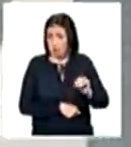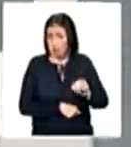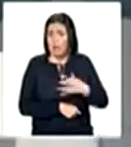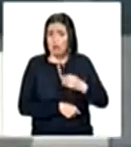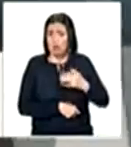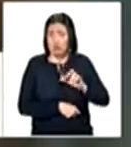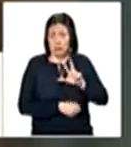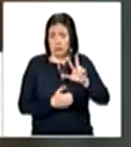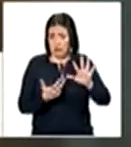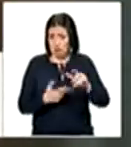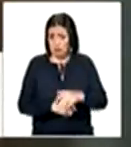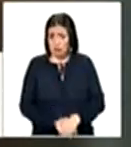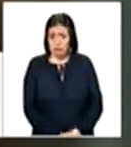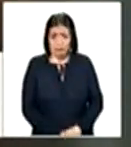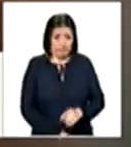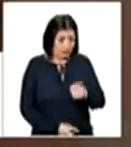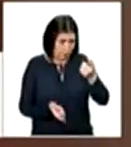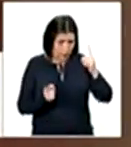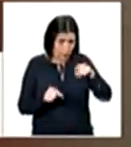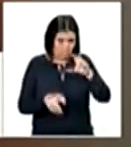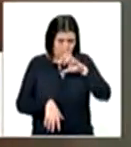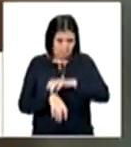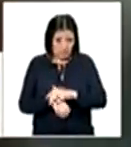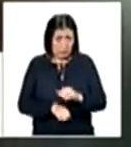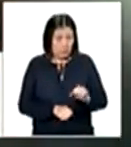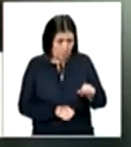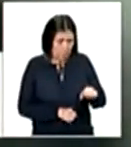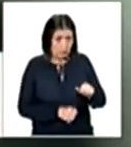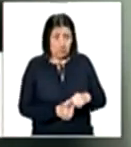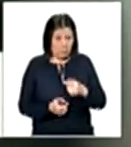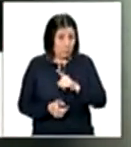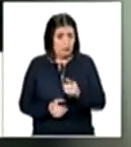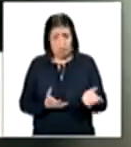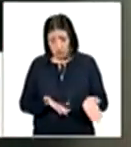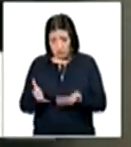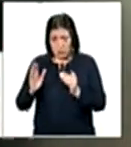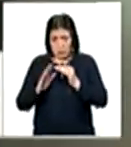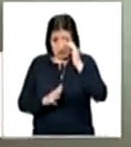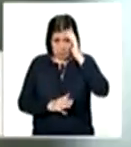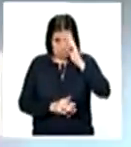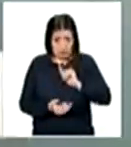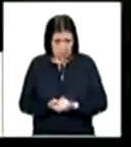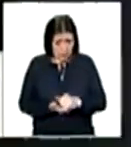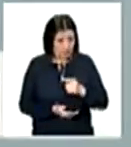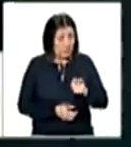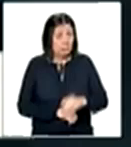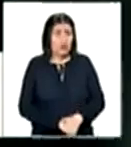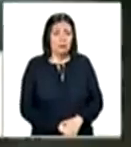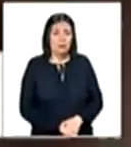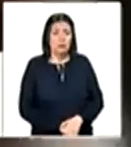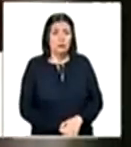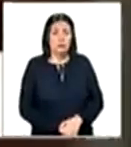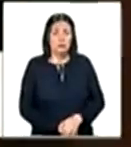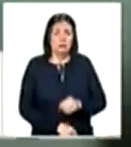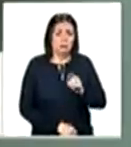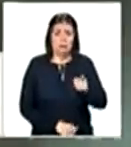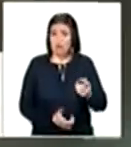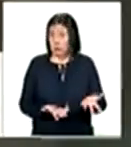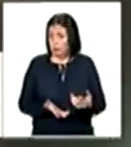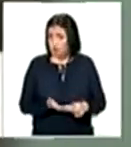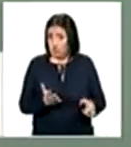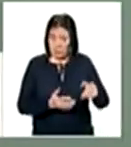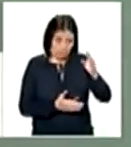años. ¿Está de acuerdo con la intervención? Sí, sí, papá. Ya, muy bien, nos dirigimos a la comisaría de la jurisdicción. La persona. A ver, según nuestras